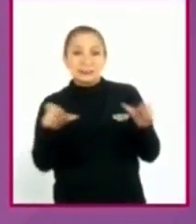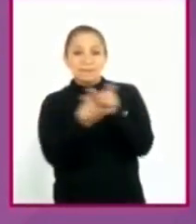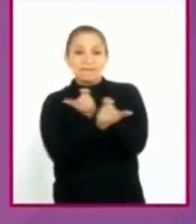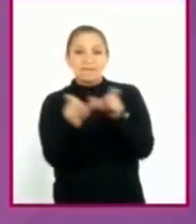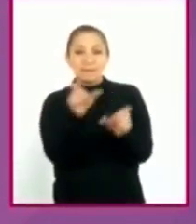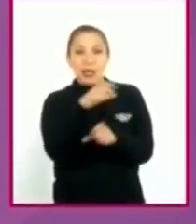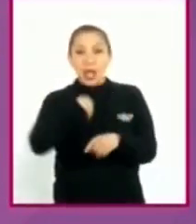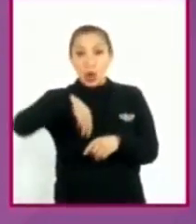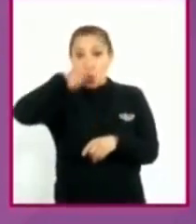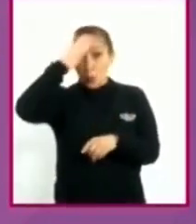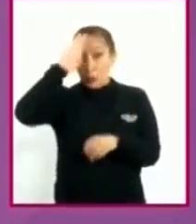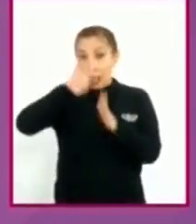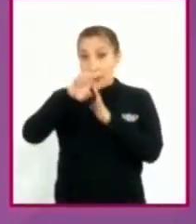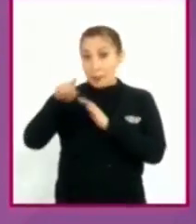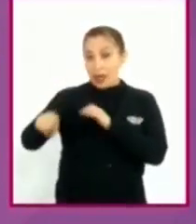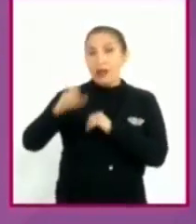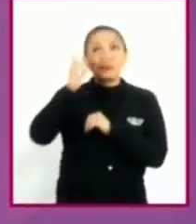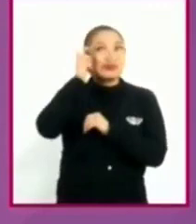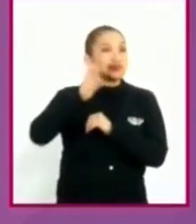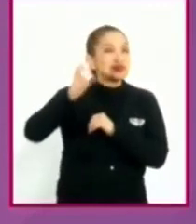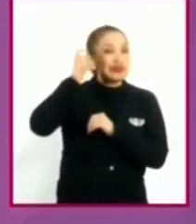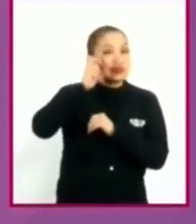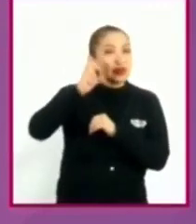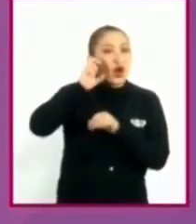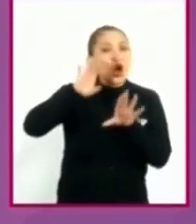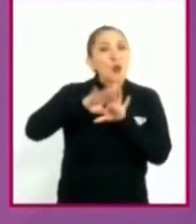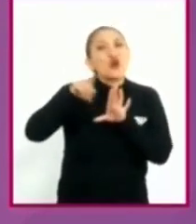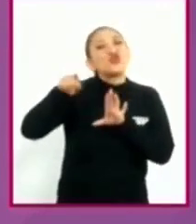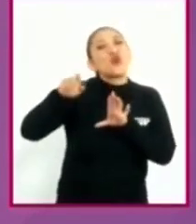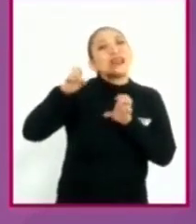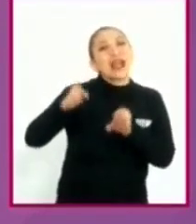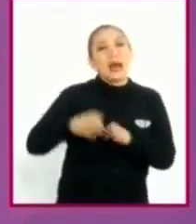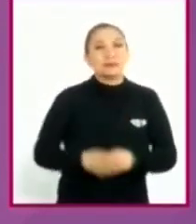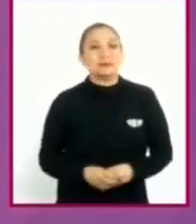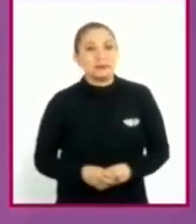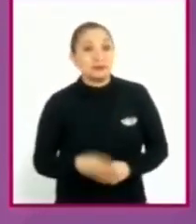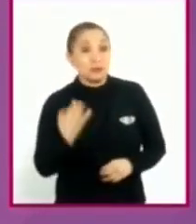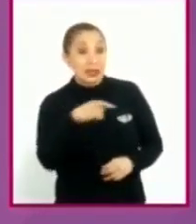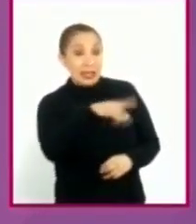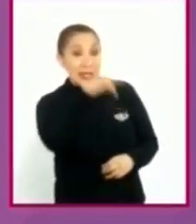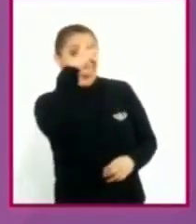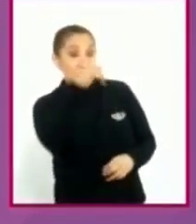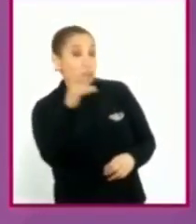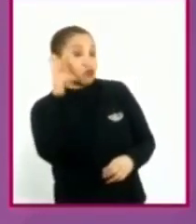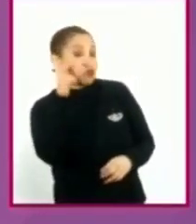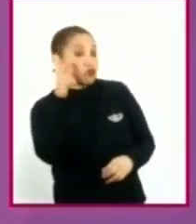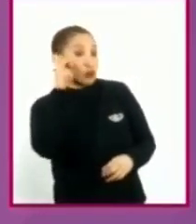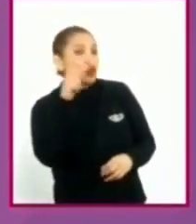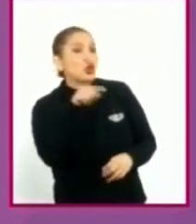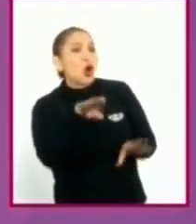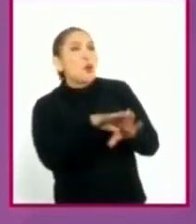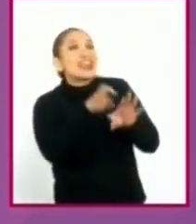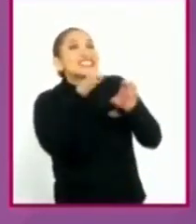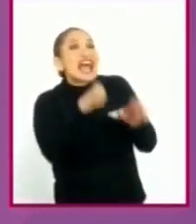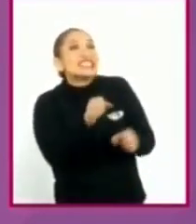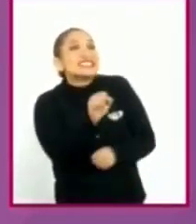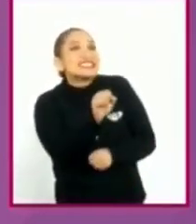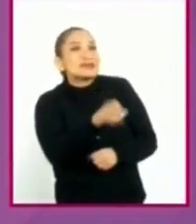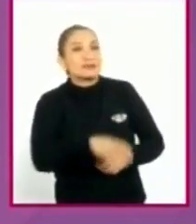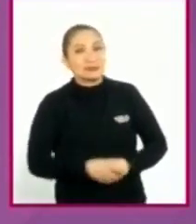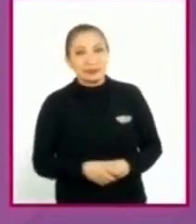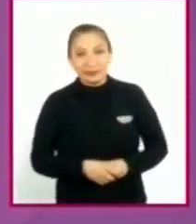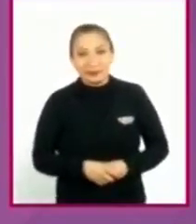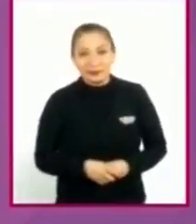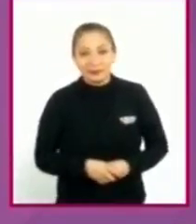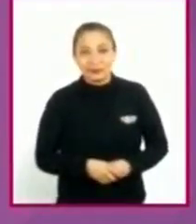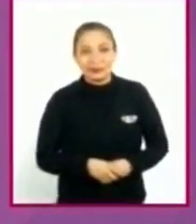En Cuba, por ejemplo, es común escuchar ¿Cómo tú estás? Mientras que en México se dice ¿Tú cómo estás?